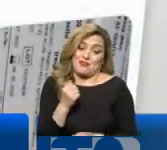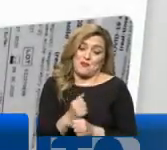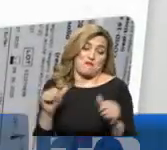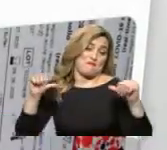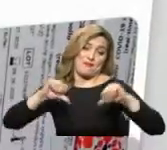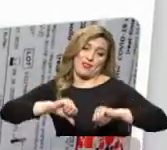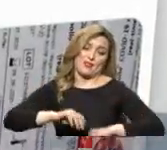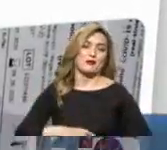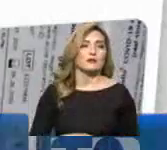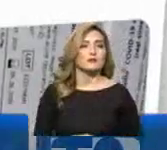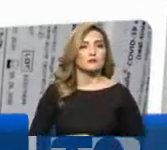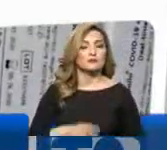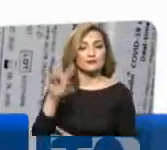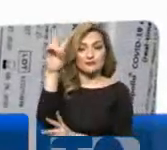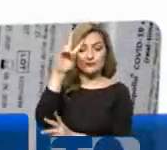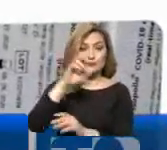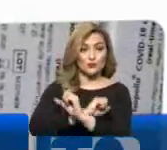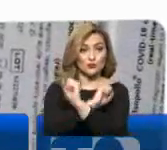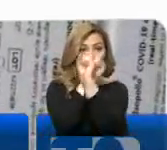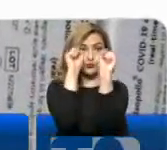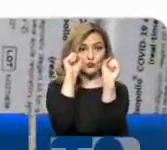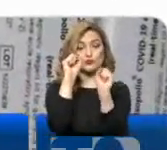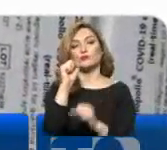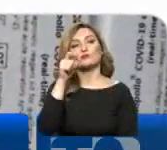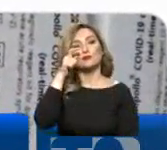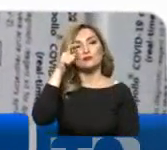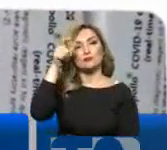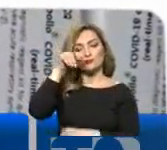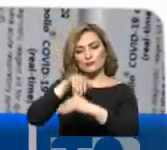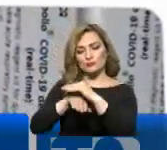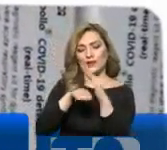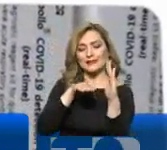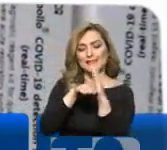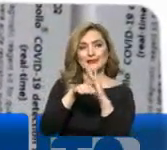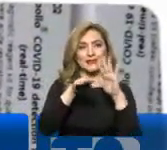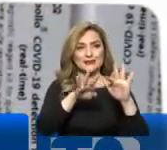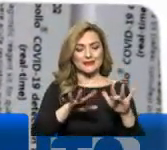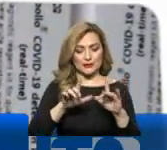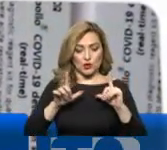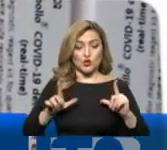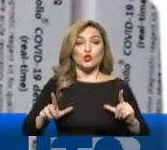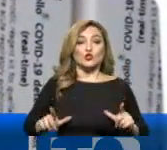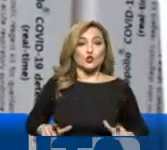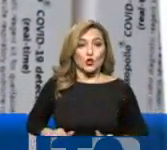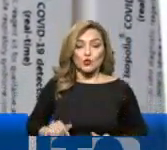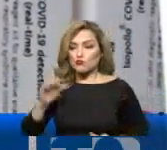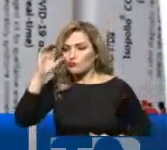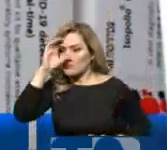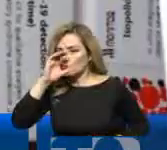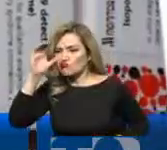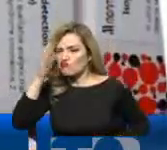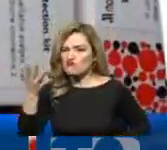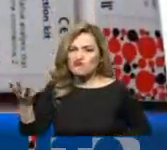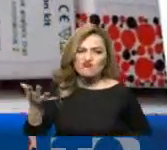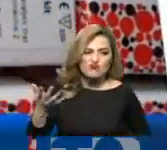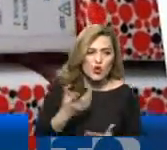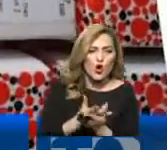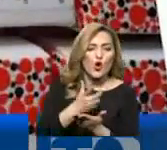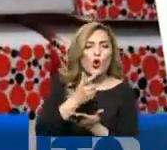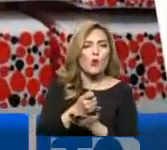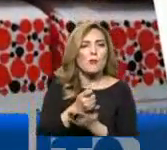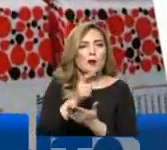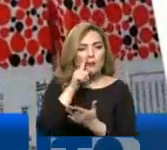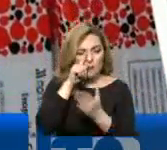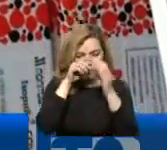este viernes en horas de la mañana la Fiscalía allanó las bodegas de la Secretaría de Salud de Quito en busca de indicios sobre la adquisición de